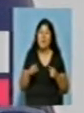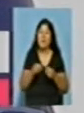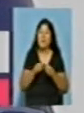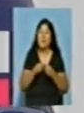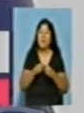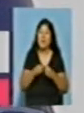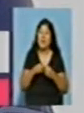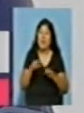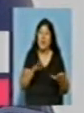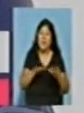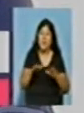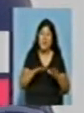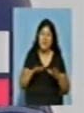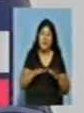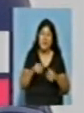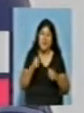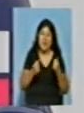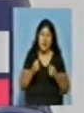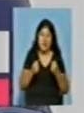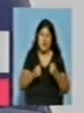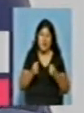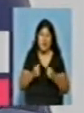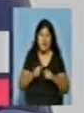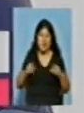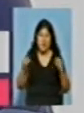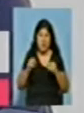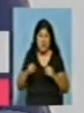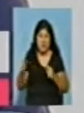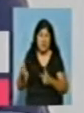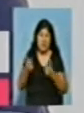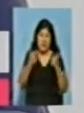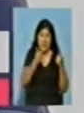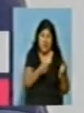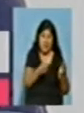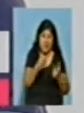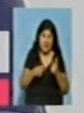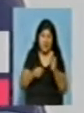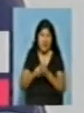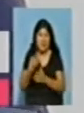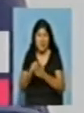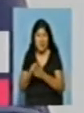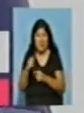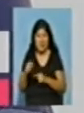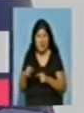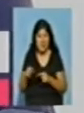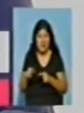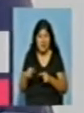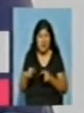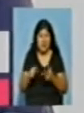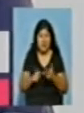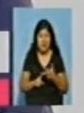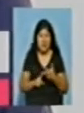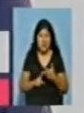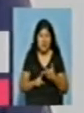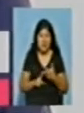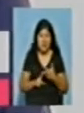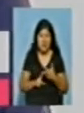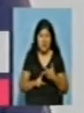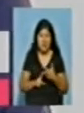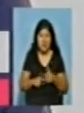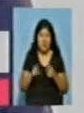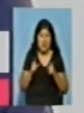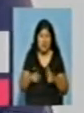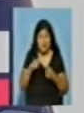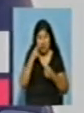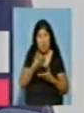reactivar, digamos, la economía regional, digamos, de los productos que venden, digamos, estos emprendedores, artesanos, y a la vez, digamos, promocionar